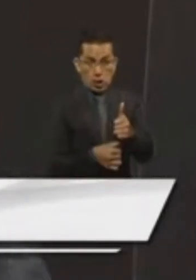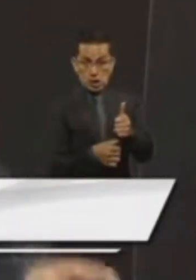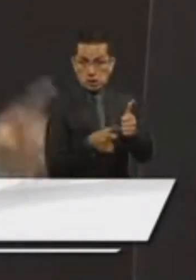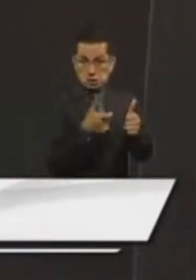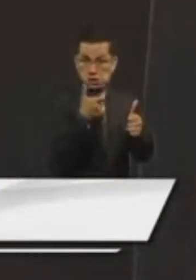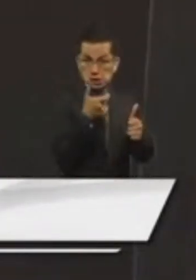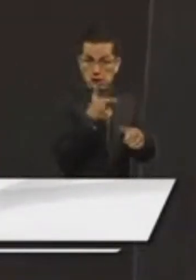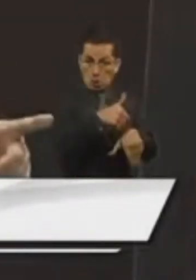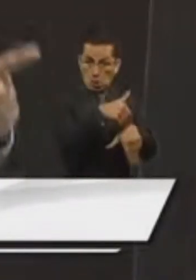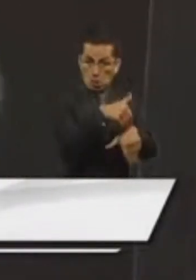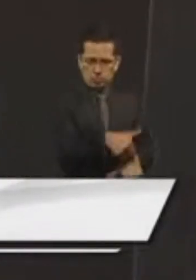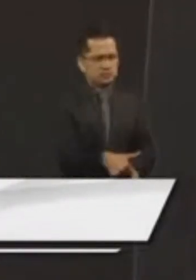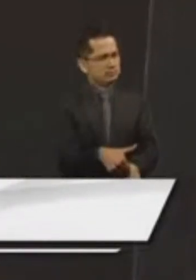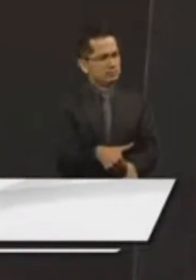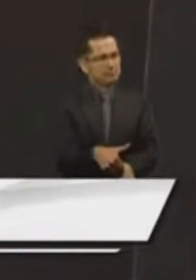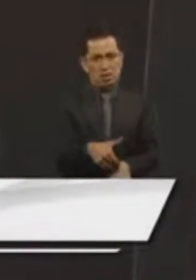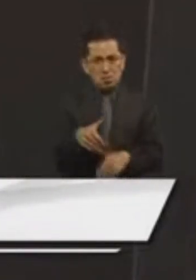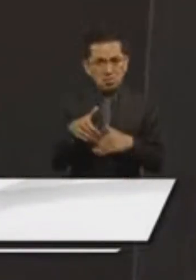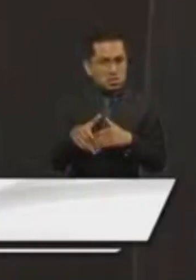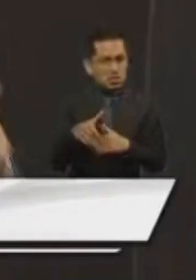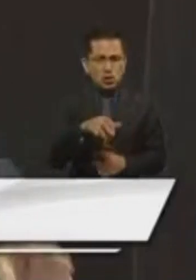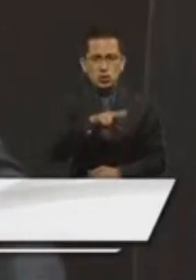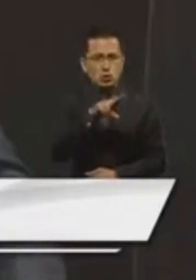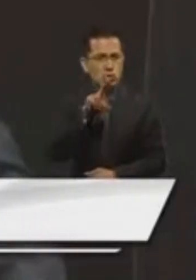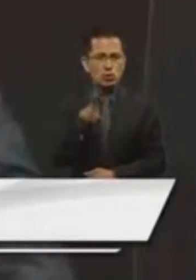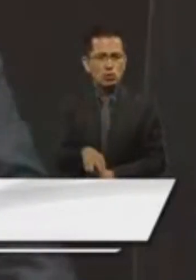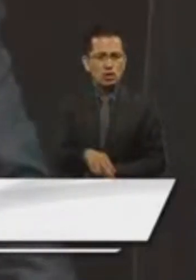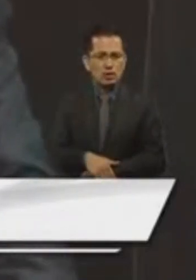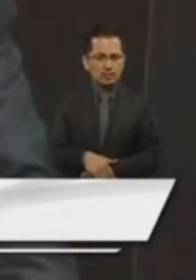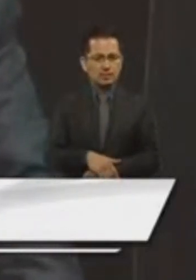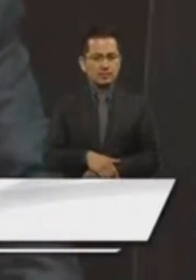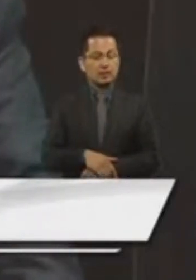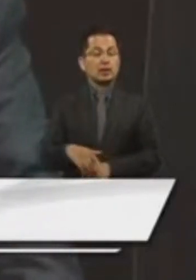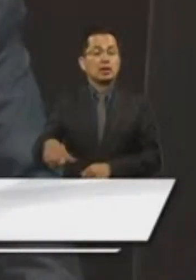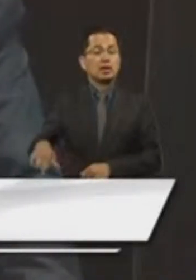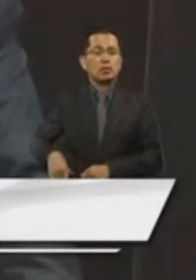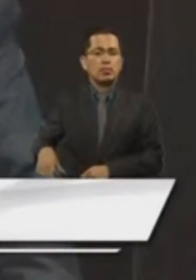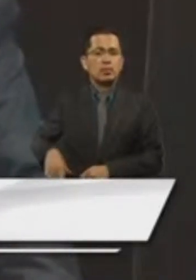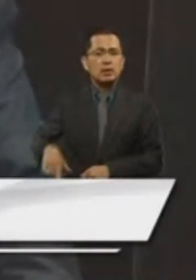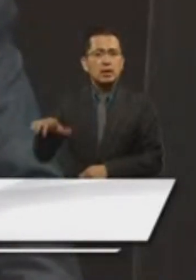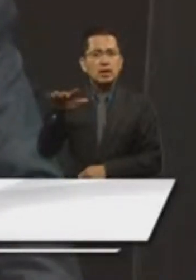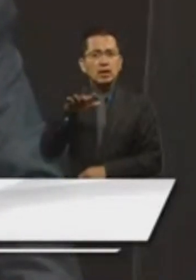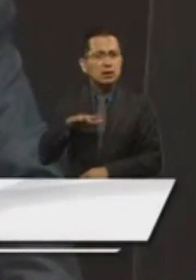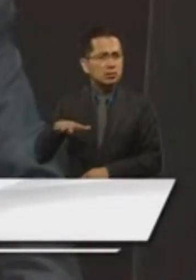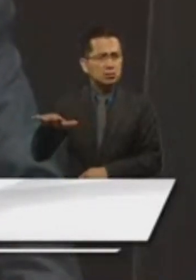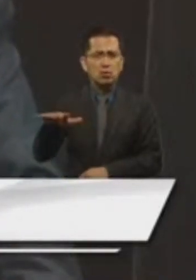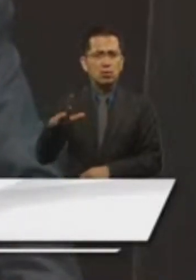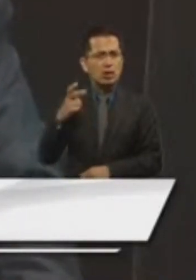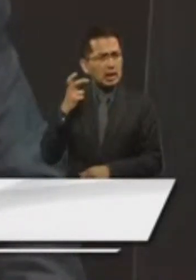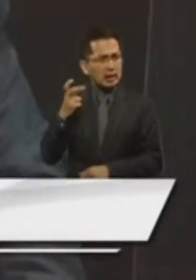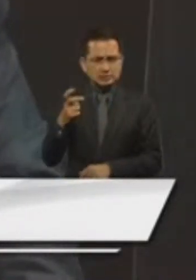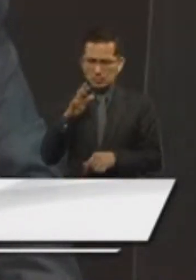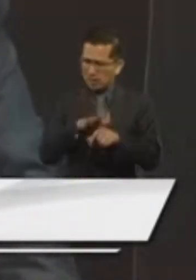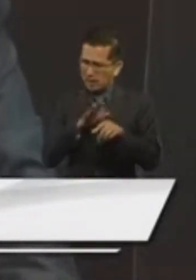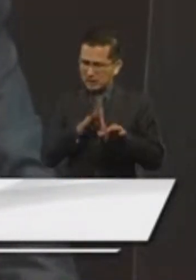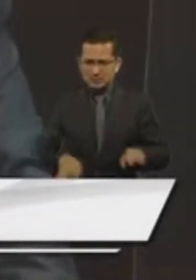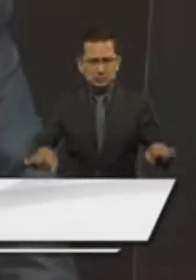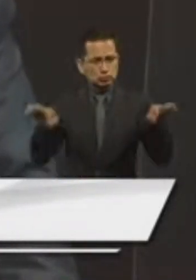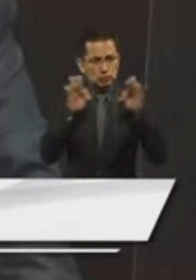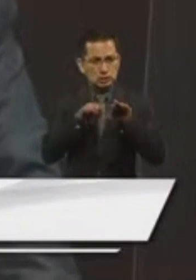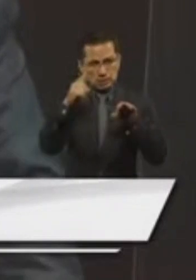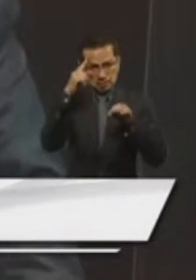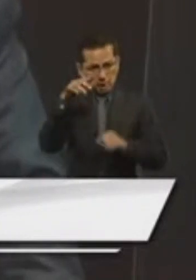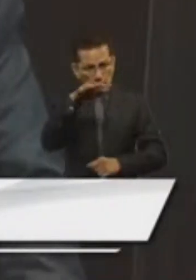primero. Siempre el Estado público será preferente. Nunca